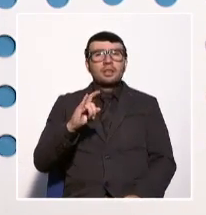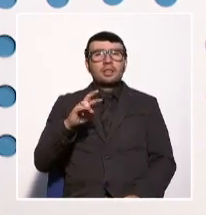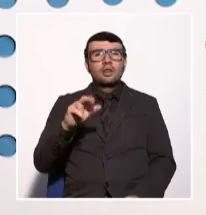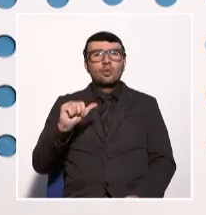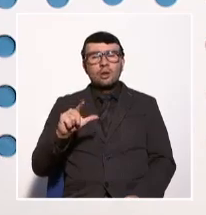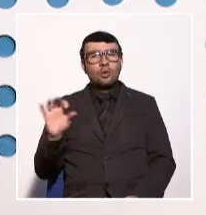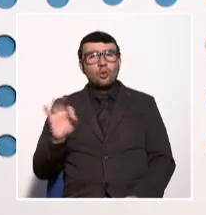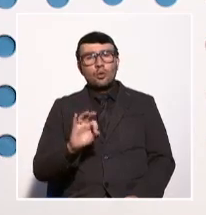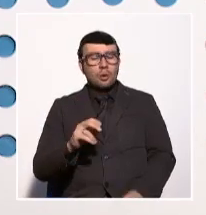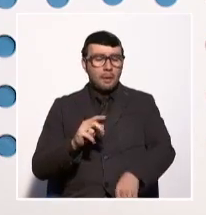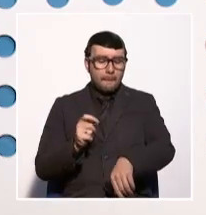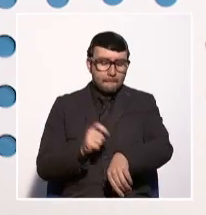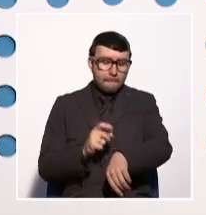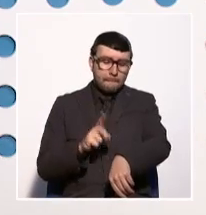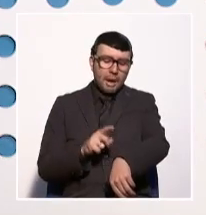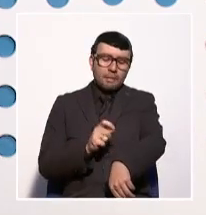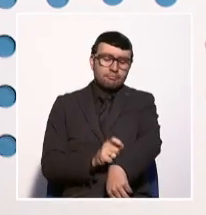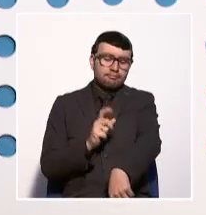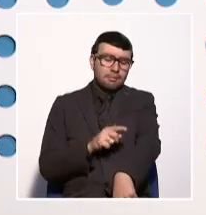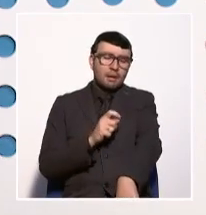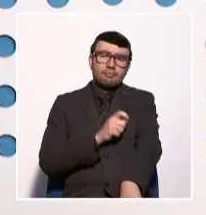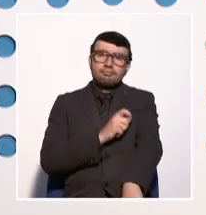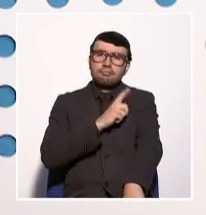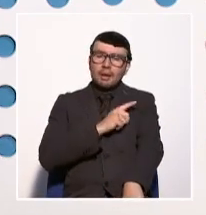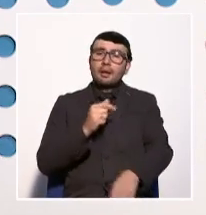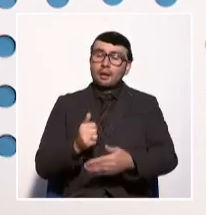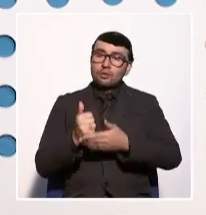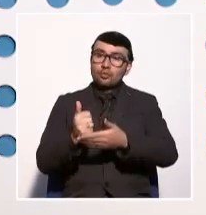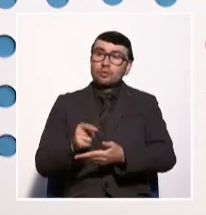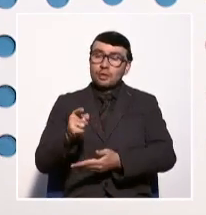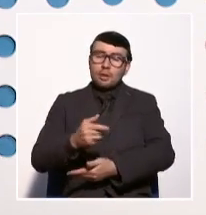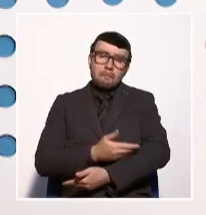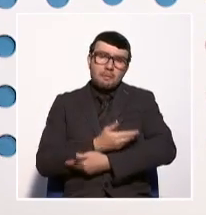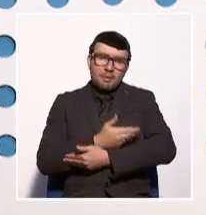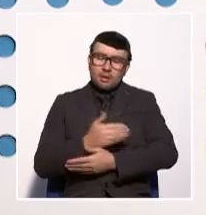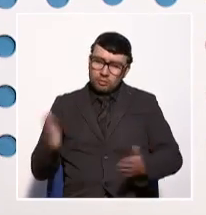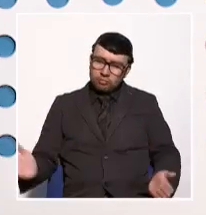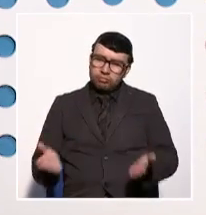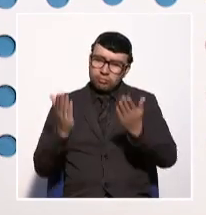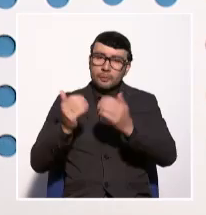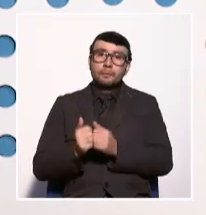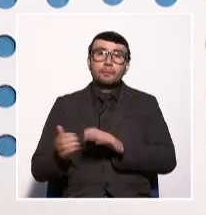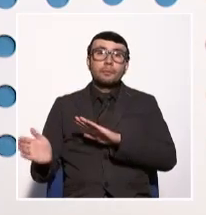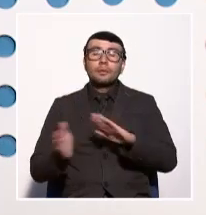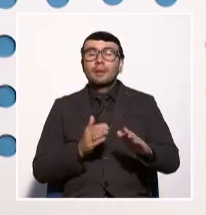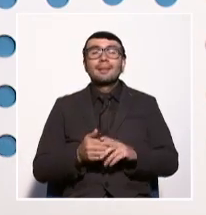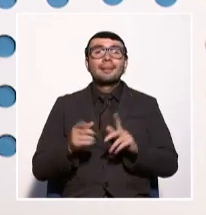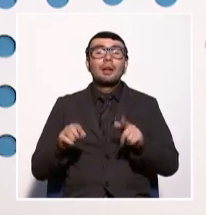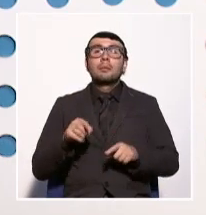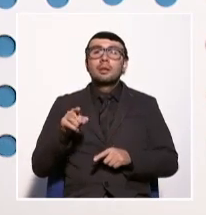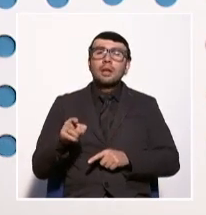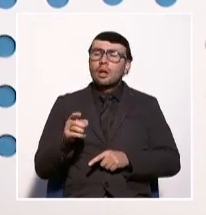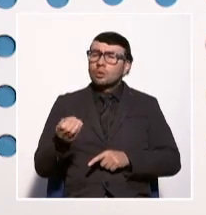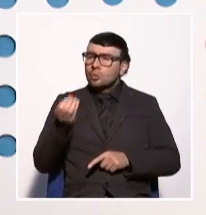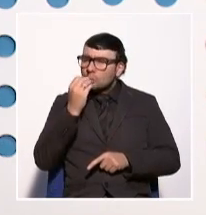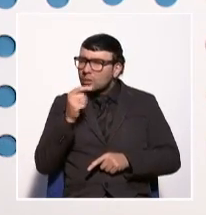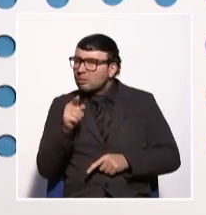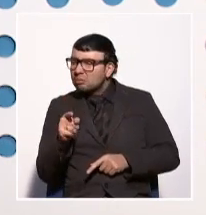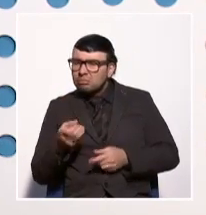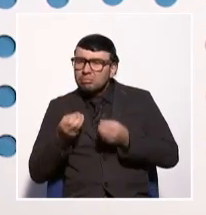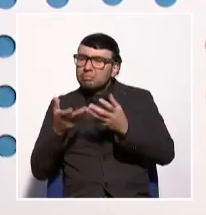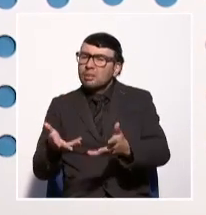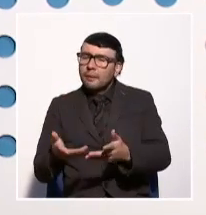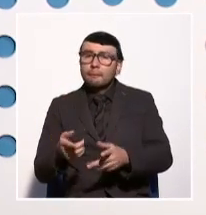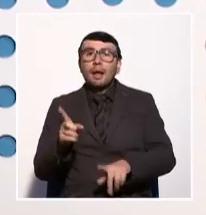fortalecer el sistema respiratorio en el bebé nosotros los alimentos que le han empezado al niño prematuramente generalmente los